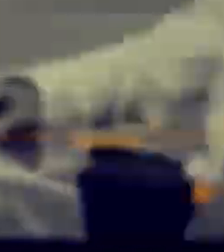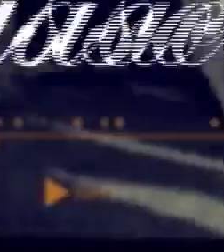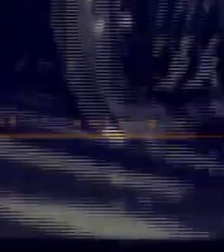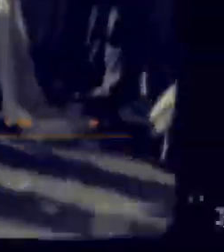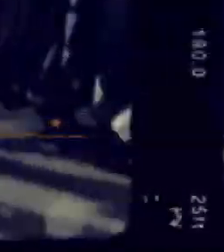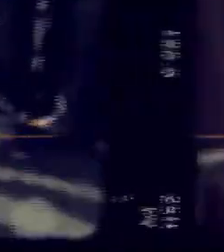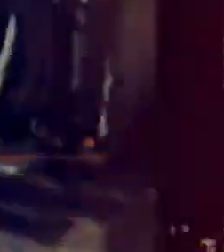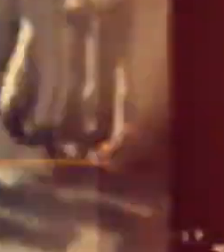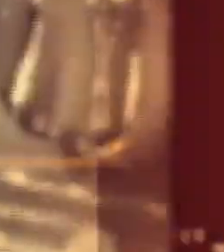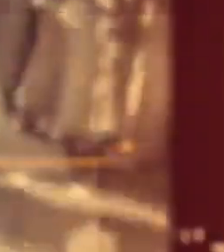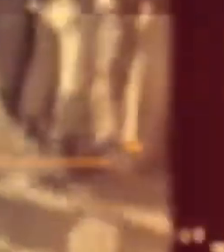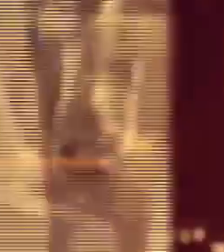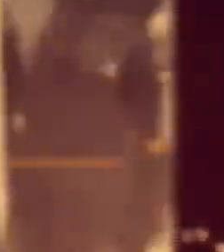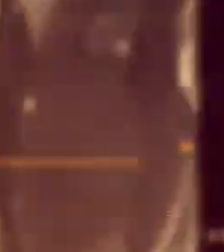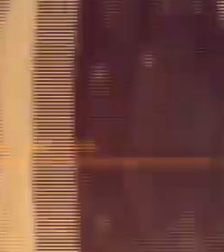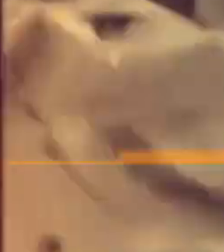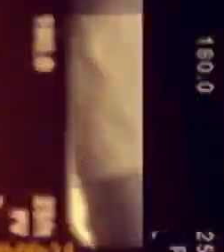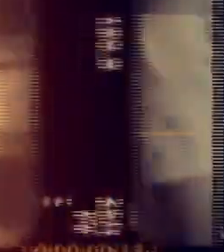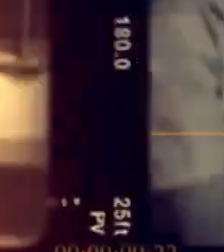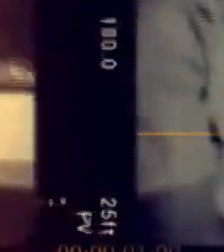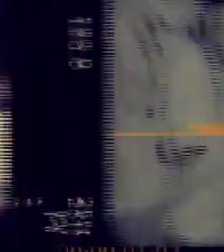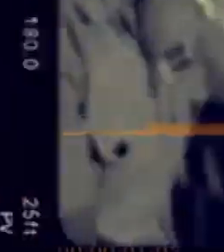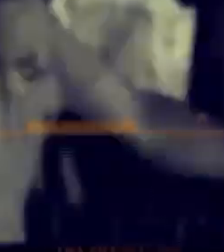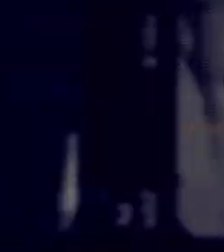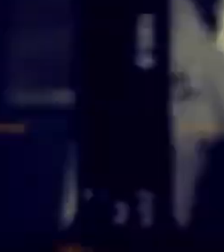Cine Tico Clásico.